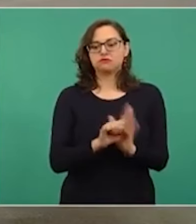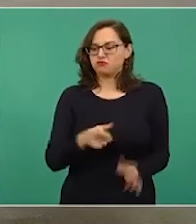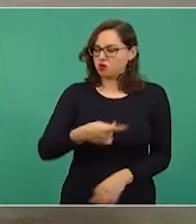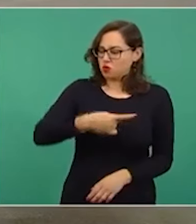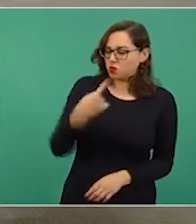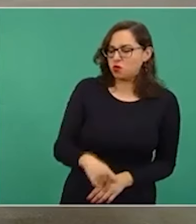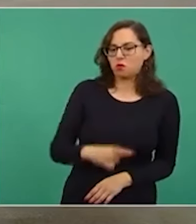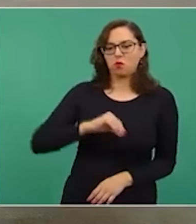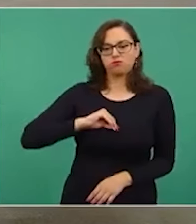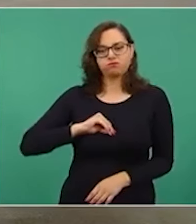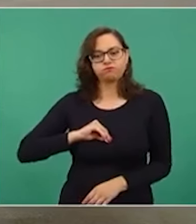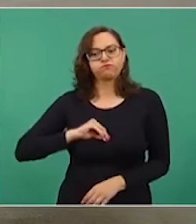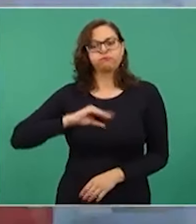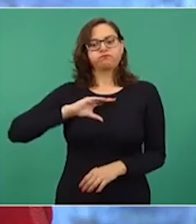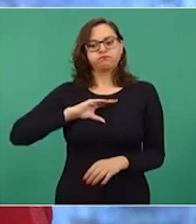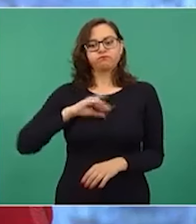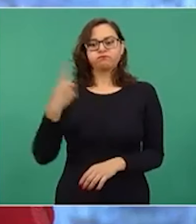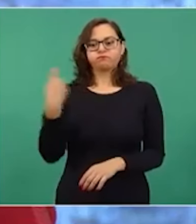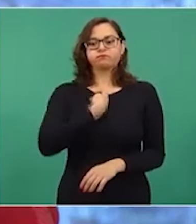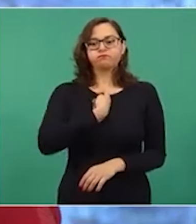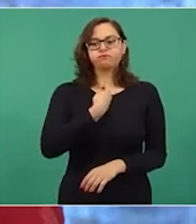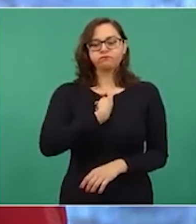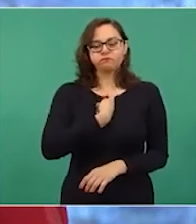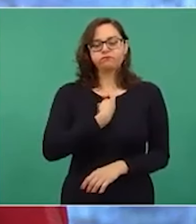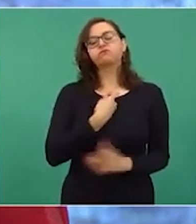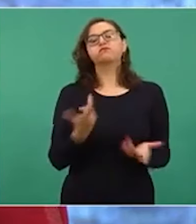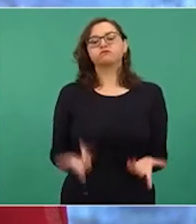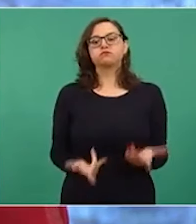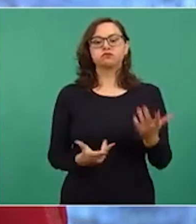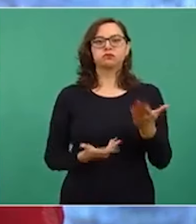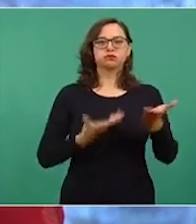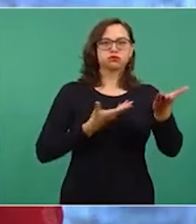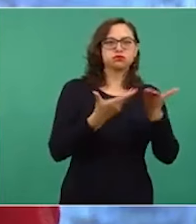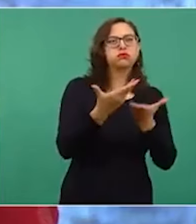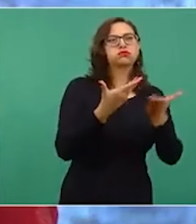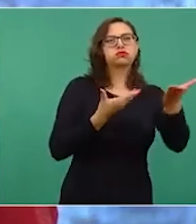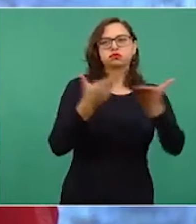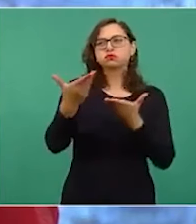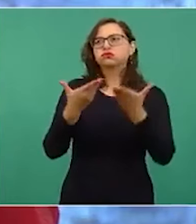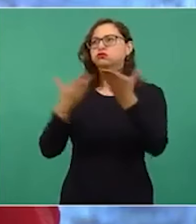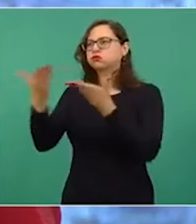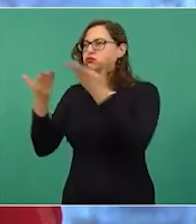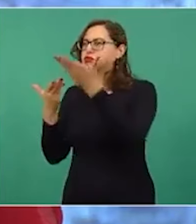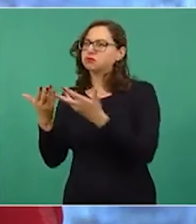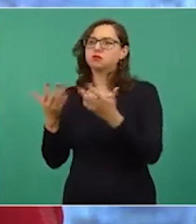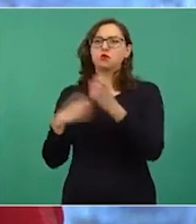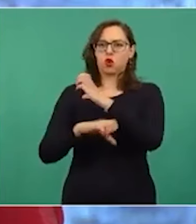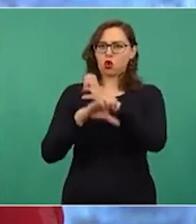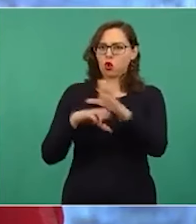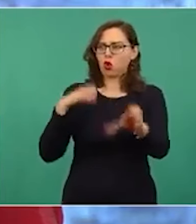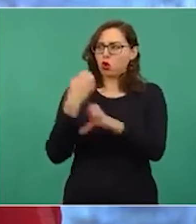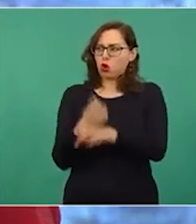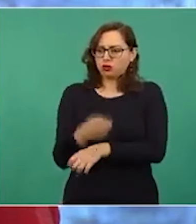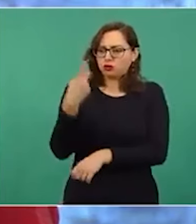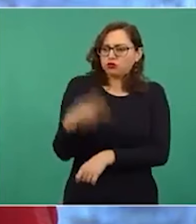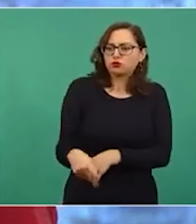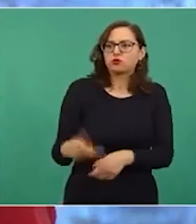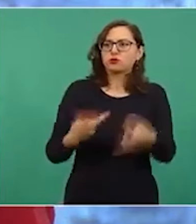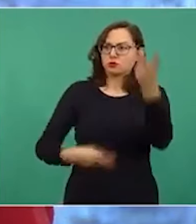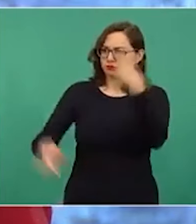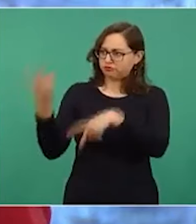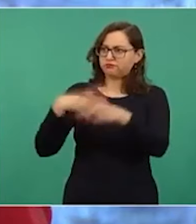gestiones diplomáticas del más alto nivel y que derivan en la posibilidad de que familias mexicanas conozcan lo que no podrían